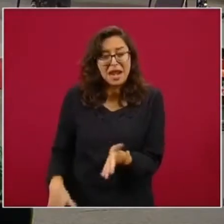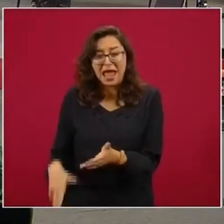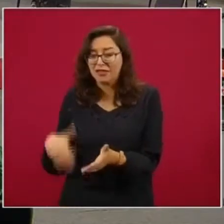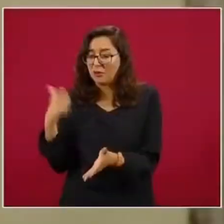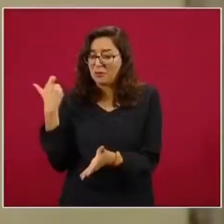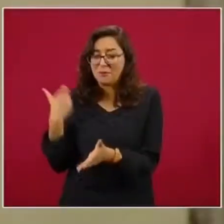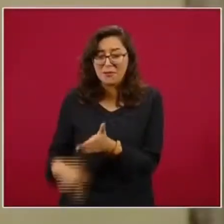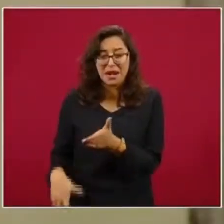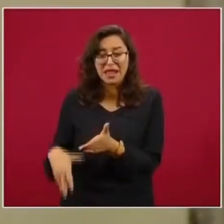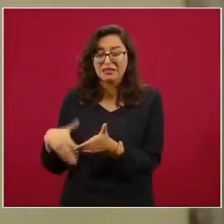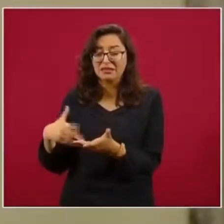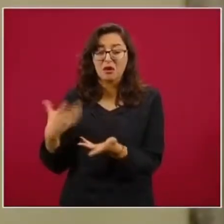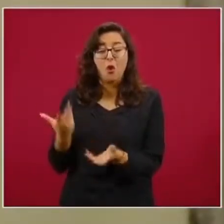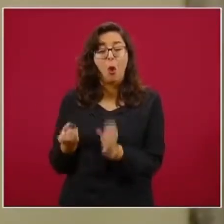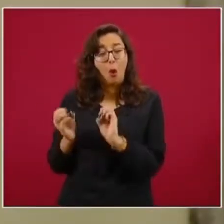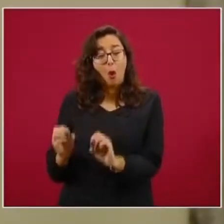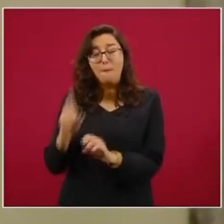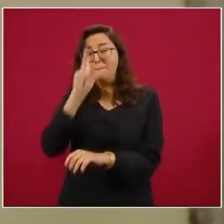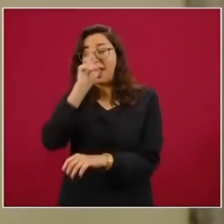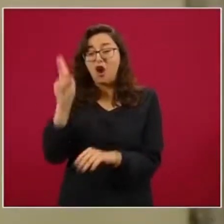mercancía que se llama subvaluada,